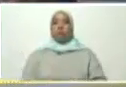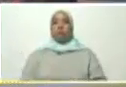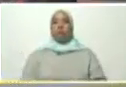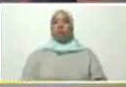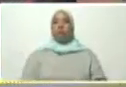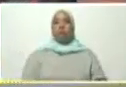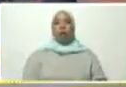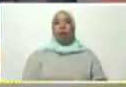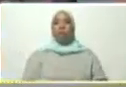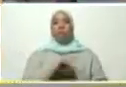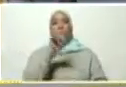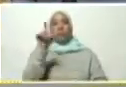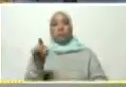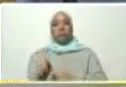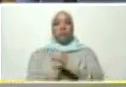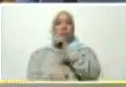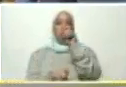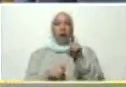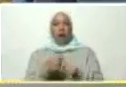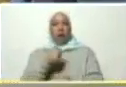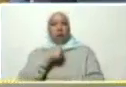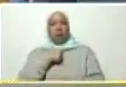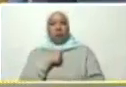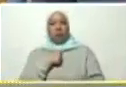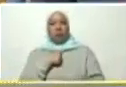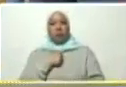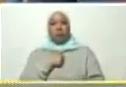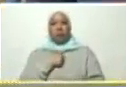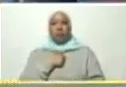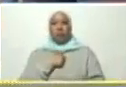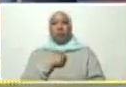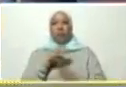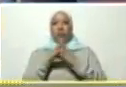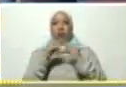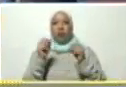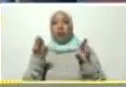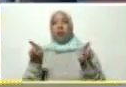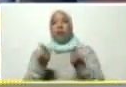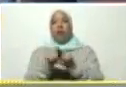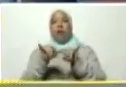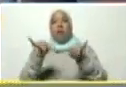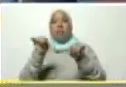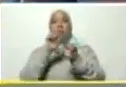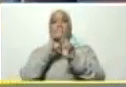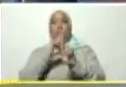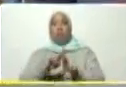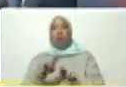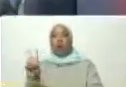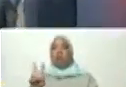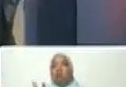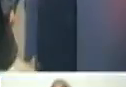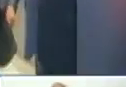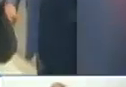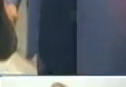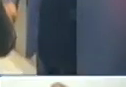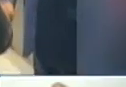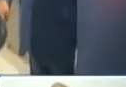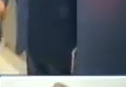me preguntaban Cómo están yo le dije a todos la misma respuesta Cómo estamos en Venezuela mejorando